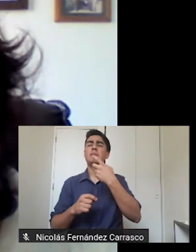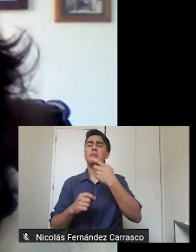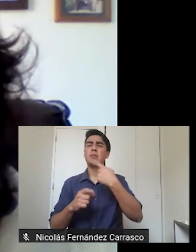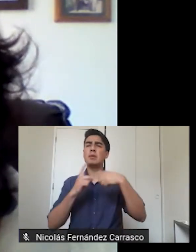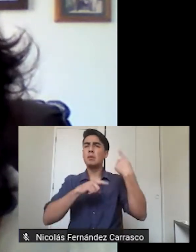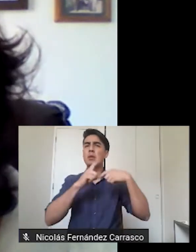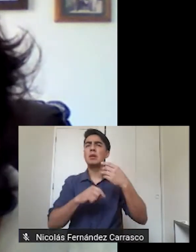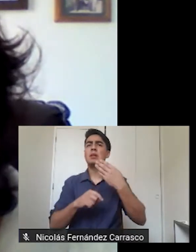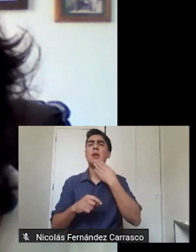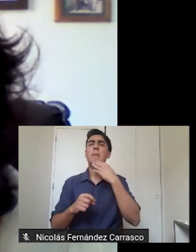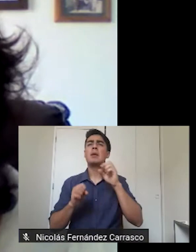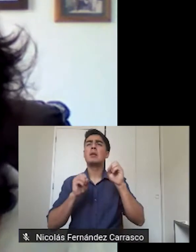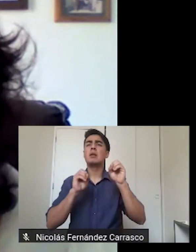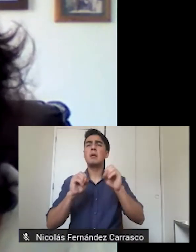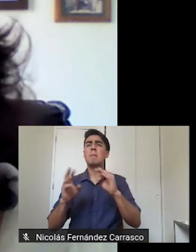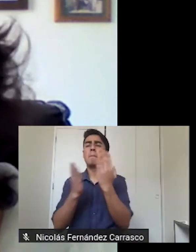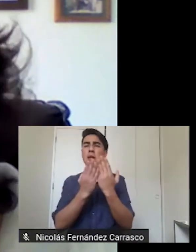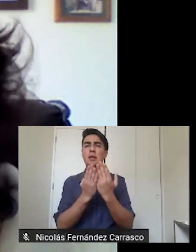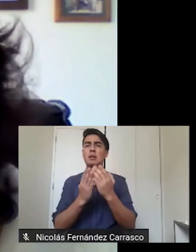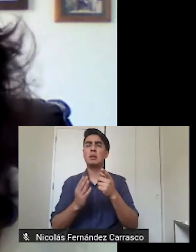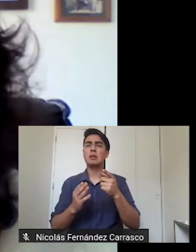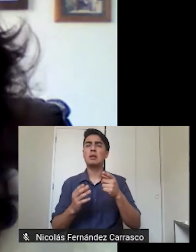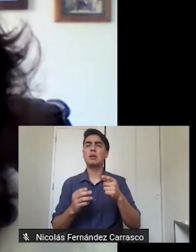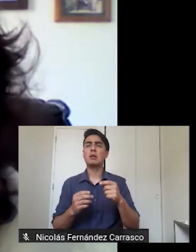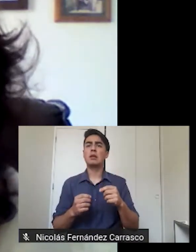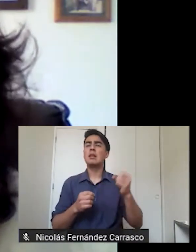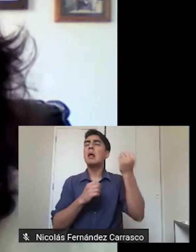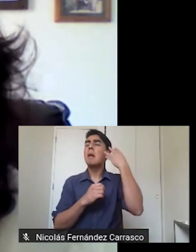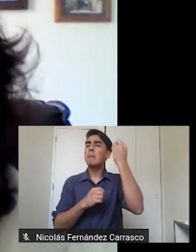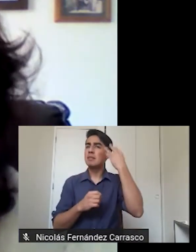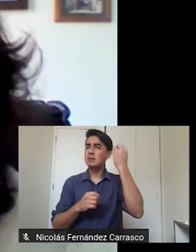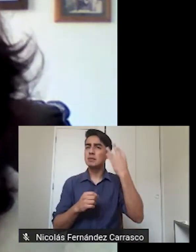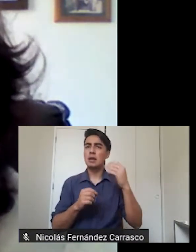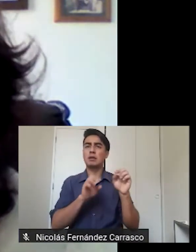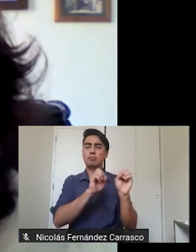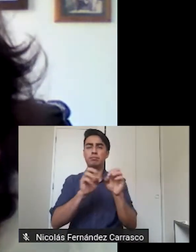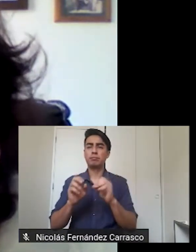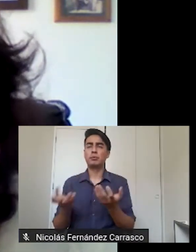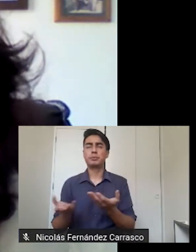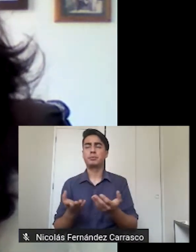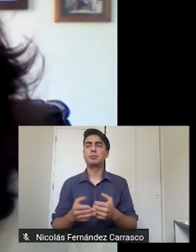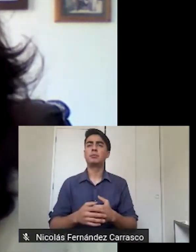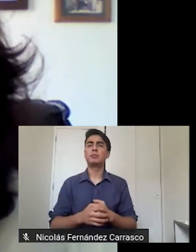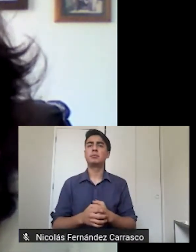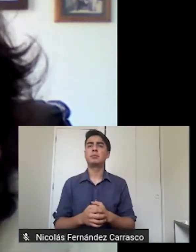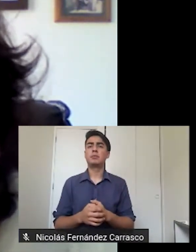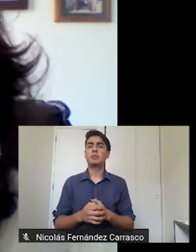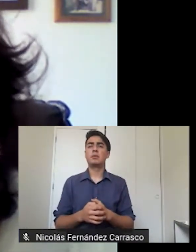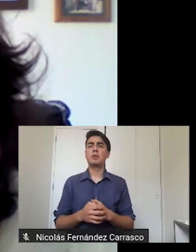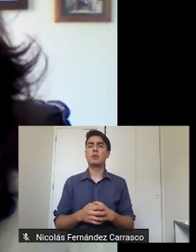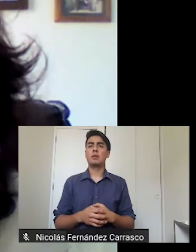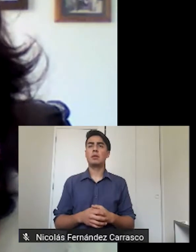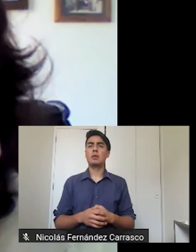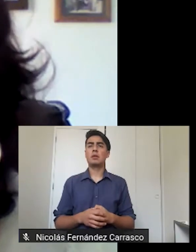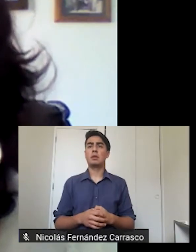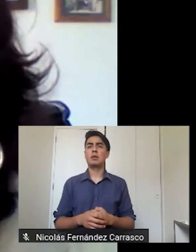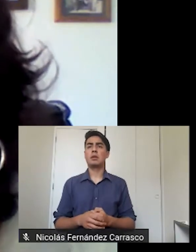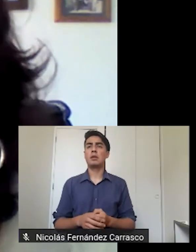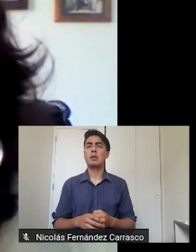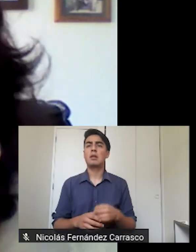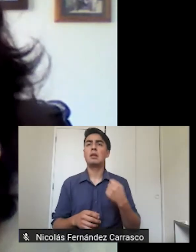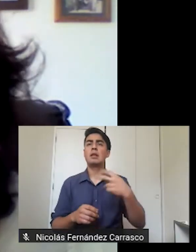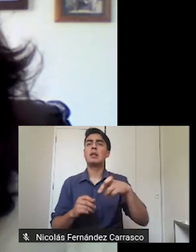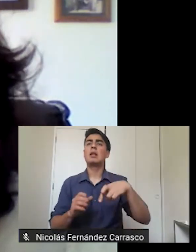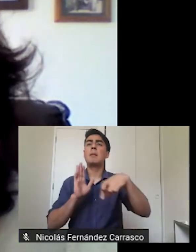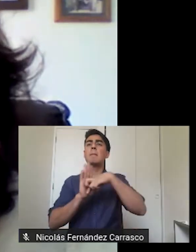magíster en Educación en mención de evaluación y aprendizaje. El profesor Abarca es candidato a doctor del